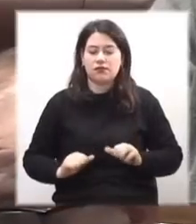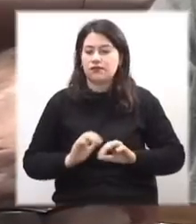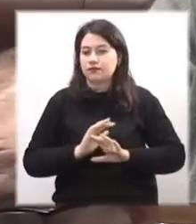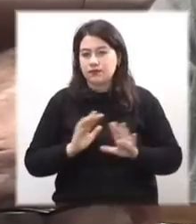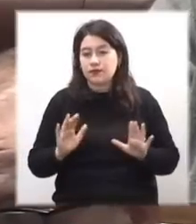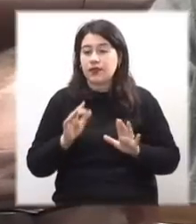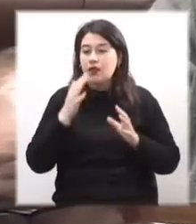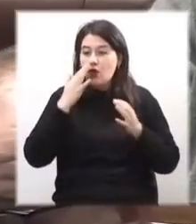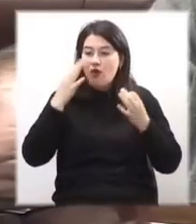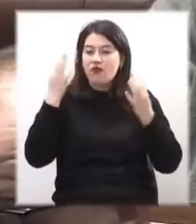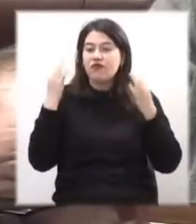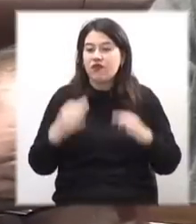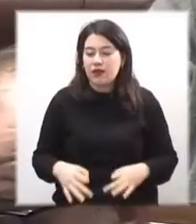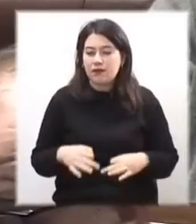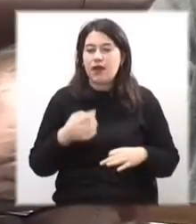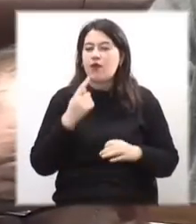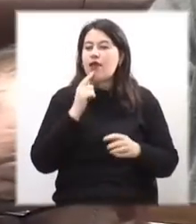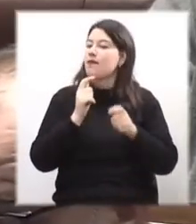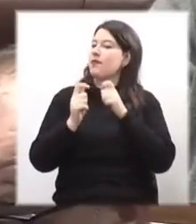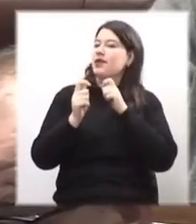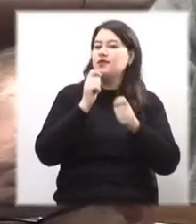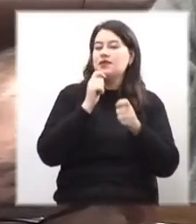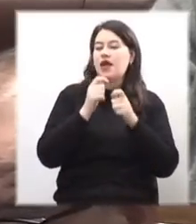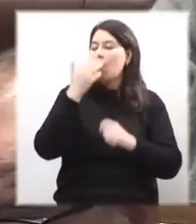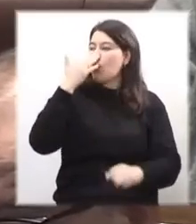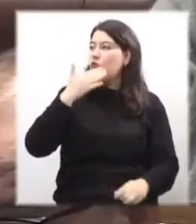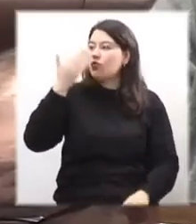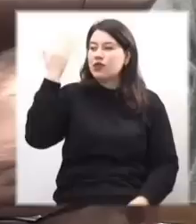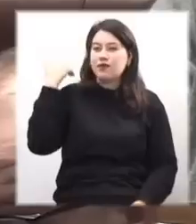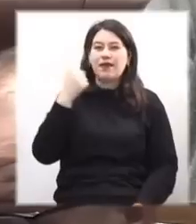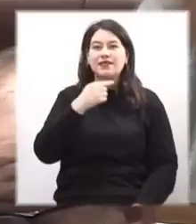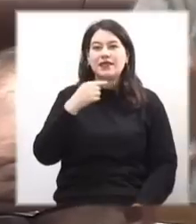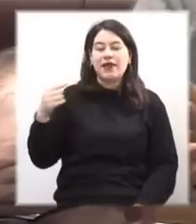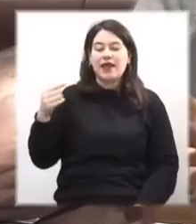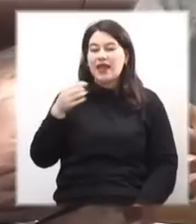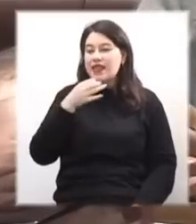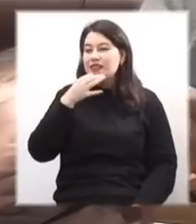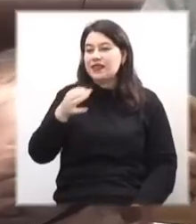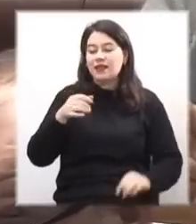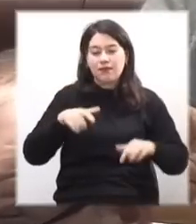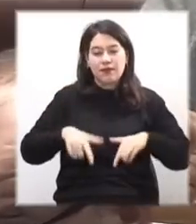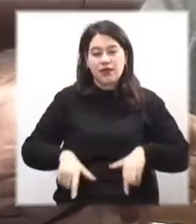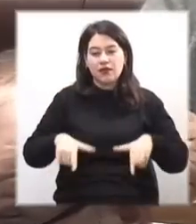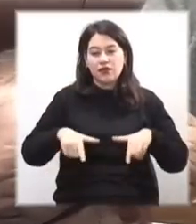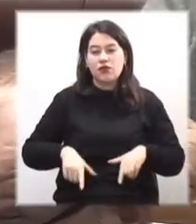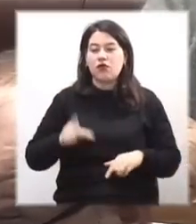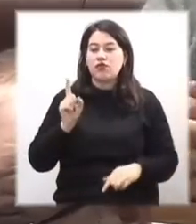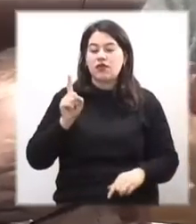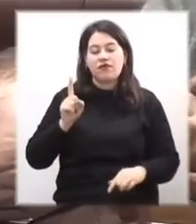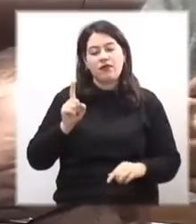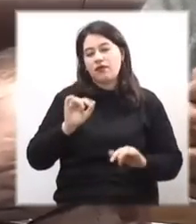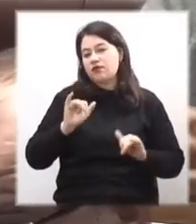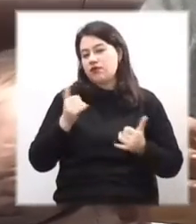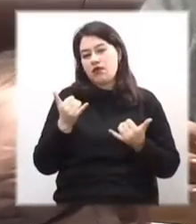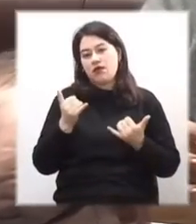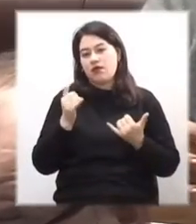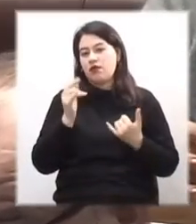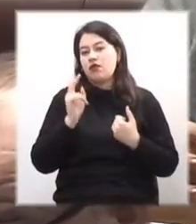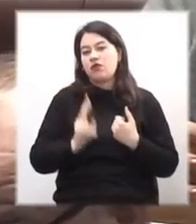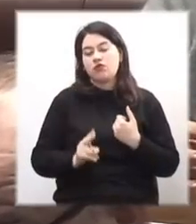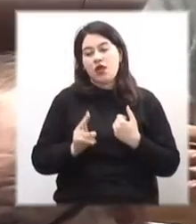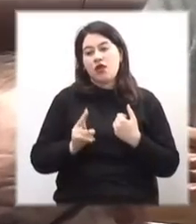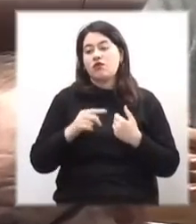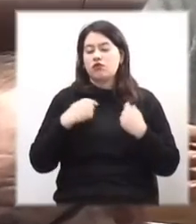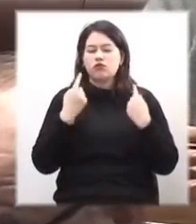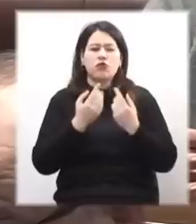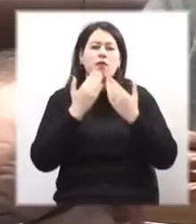y nos lo confirma una versión de prensa que ha salido en las últimas semanas, que el ministro en algún momento tendría que dar un paso al costado.